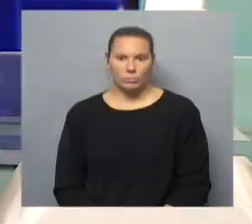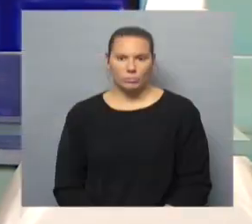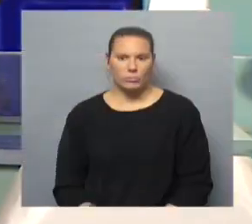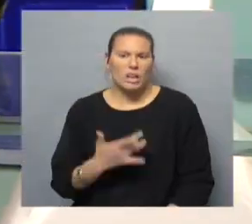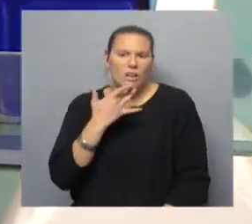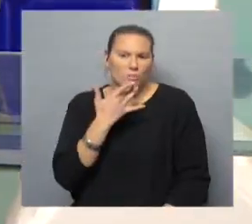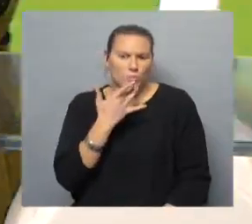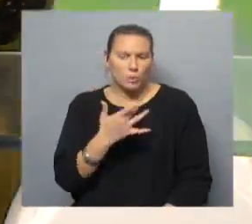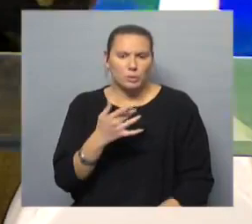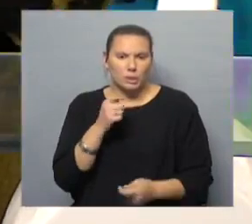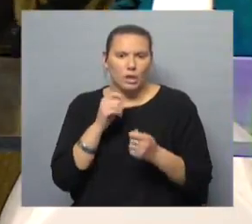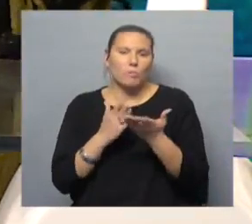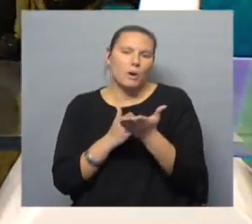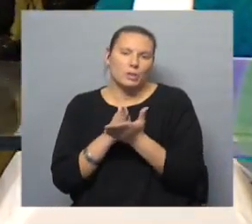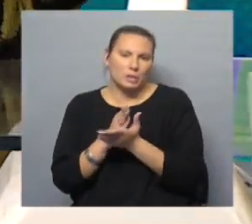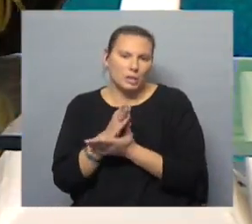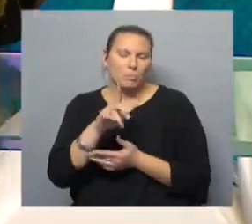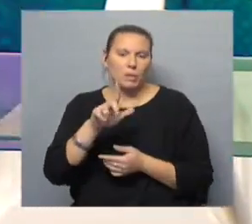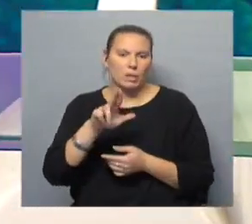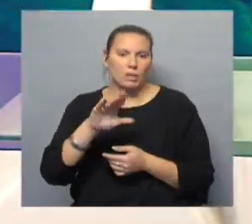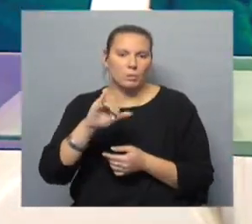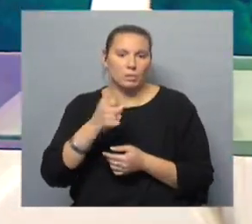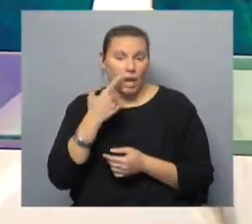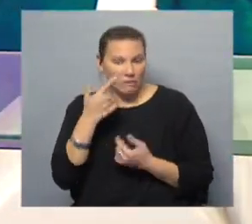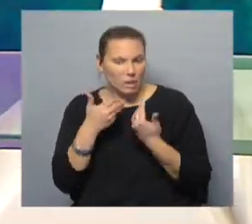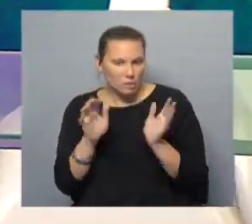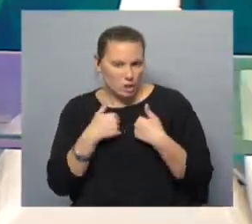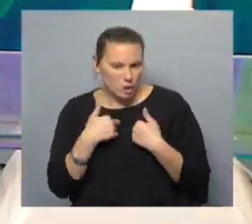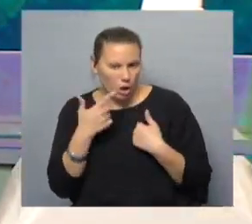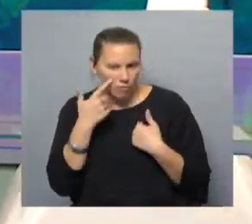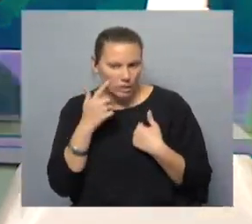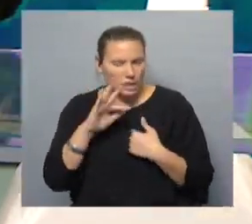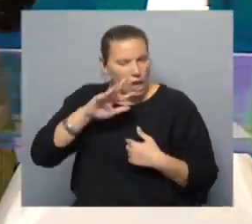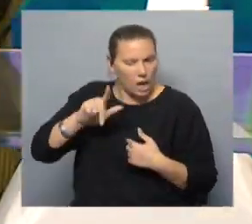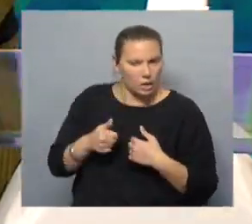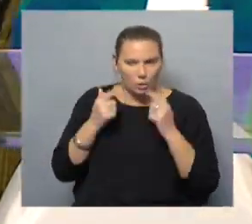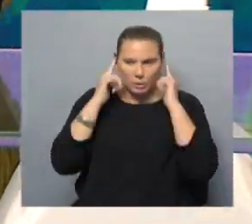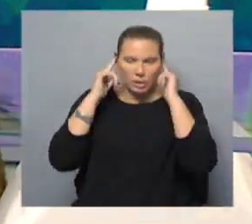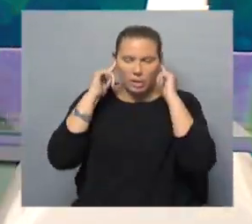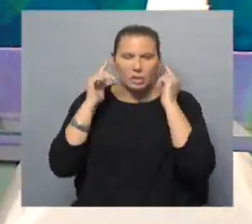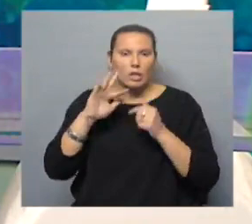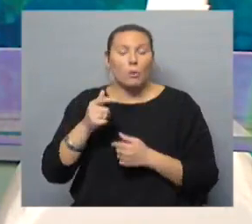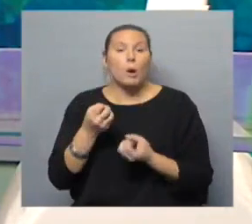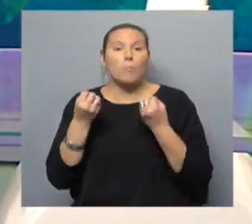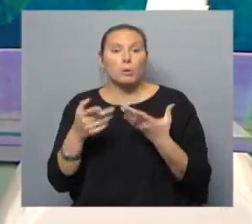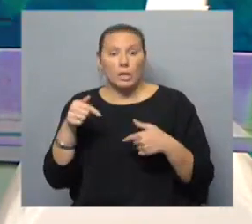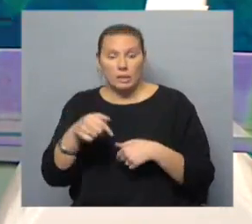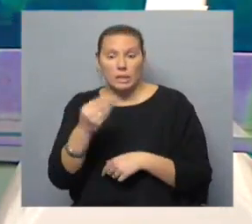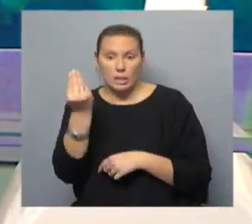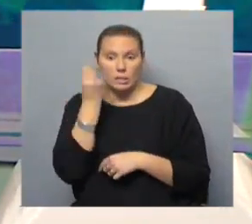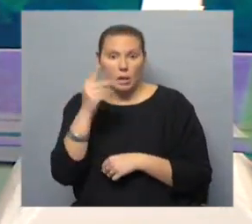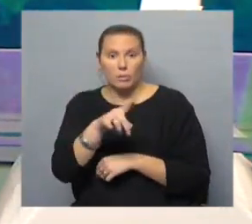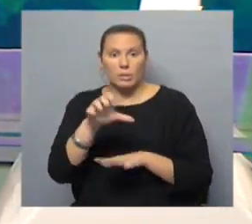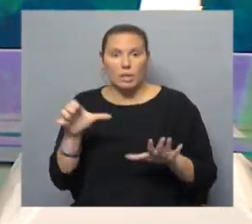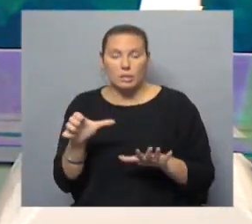Divina nota, como nos tiene acostumbrado Lucila, arranqué yo, ¿viste? Bien, todo. Bien, bien. Te robé. Dale, dale, dale, te robé dale. Todo el lugar. ¿Por qué? Porque este sábado 16 de